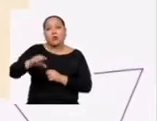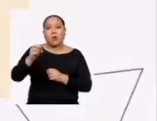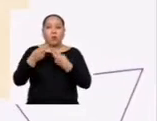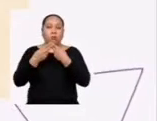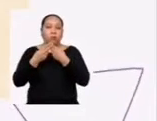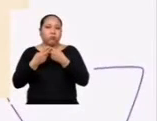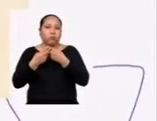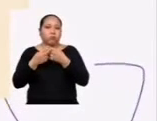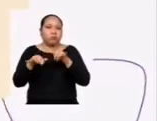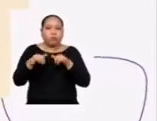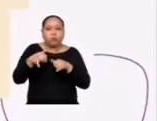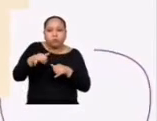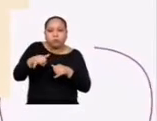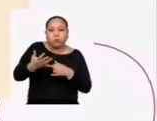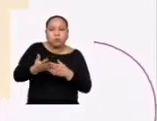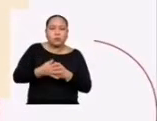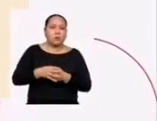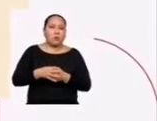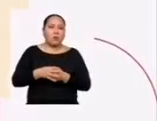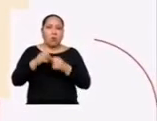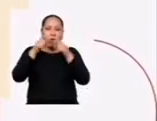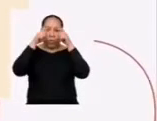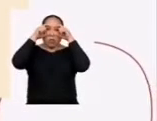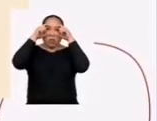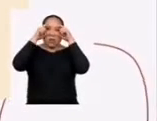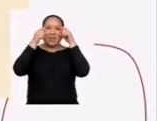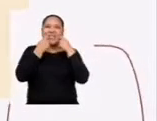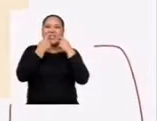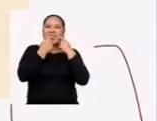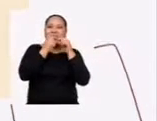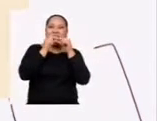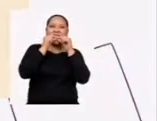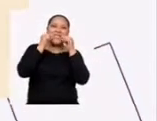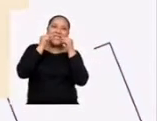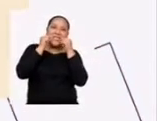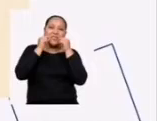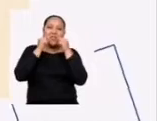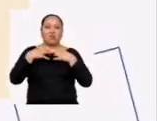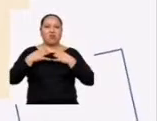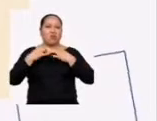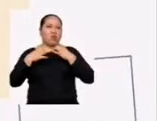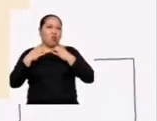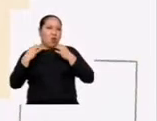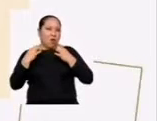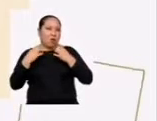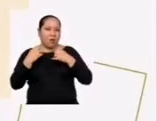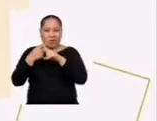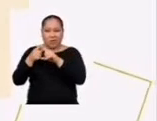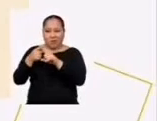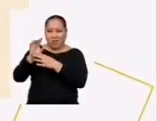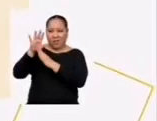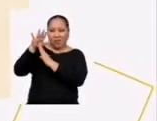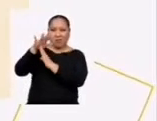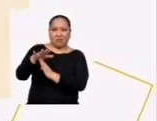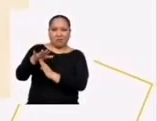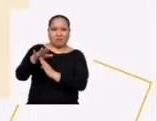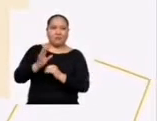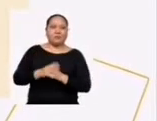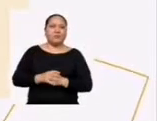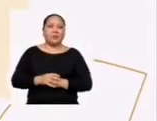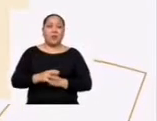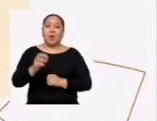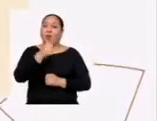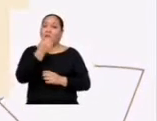peso corporal, por usar anteojos o aparatos dentales, por la forma de vestir, etc. Otra forma